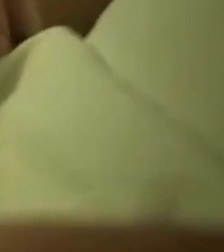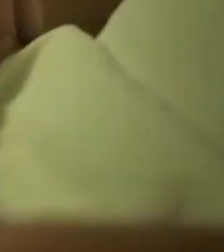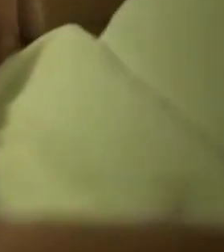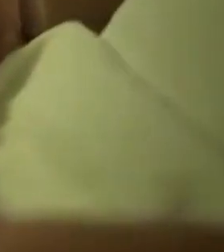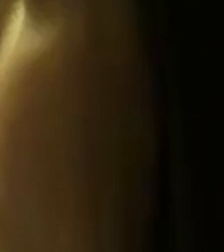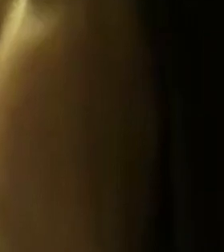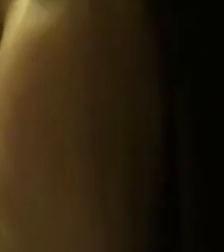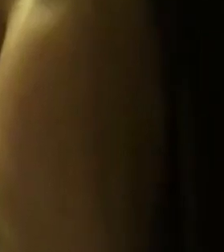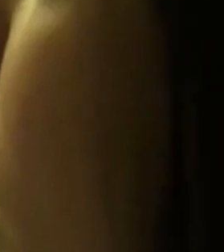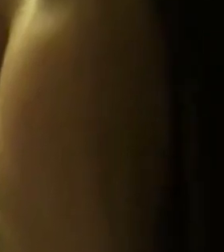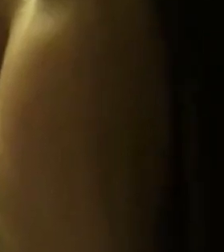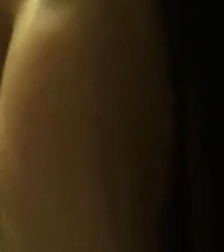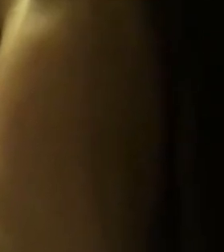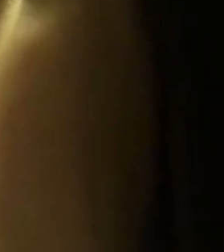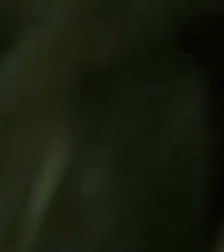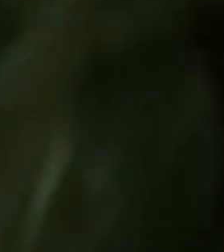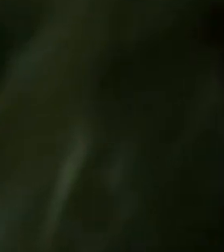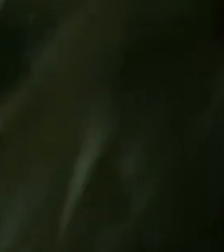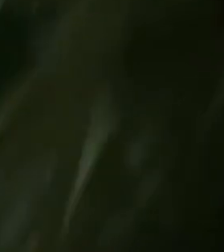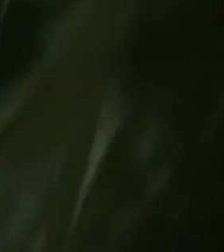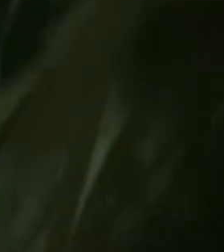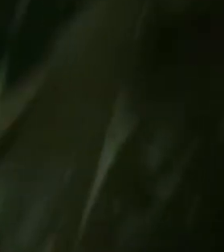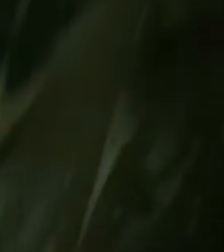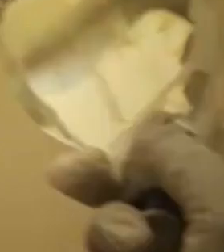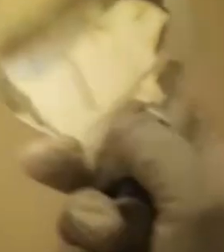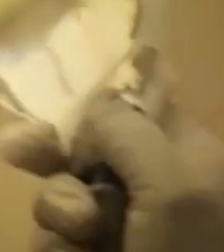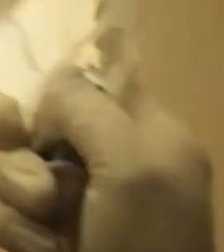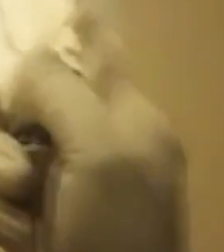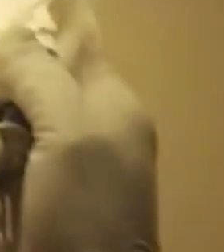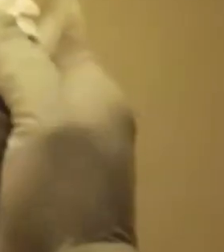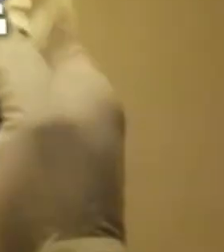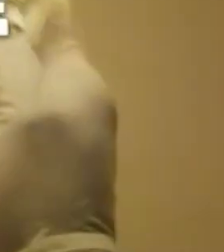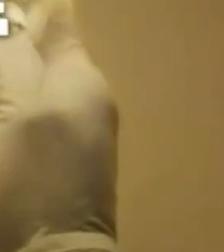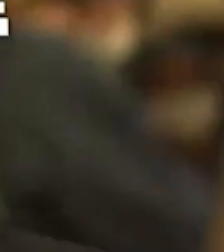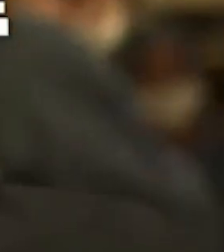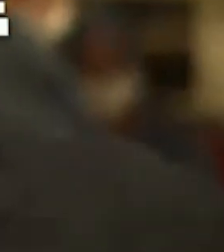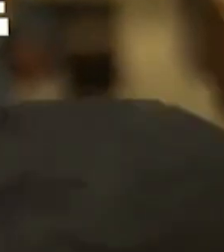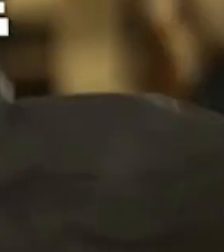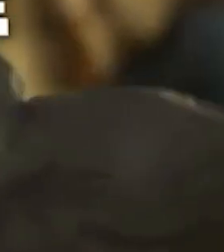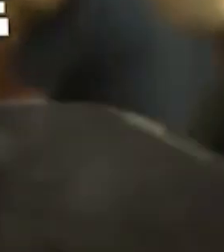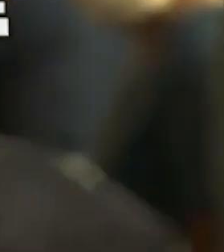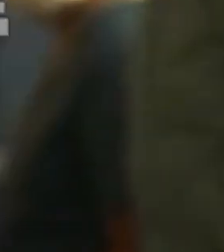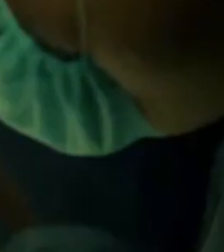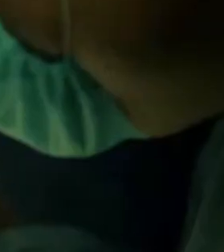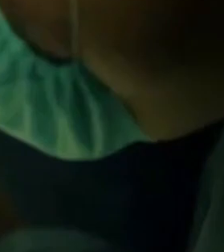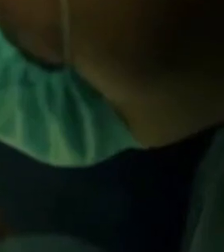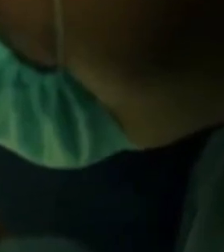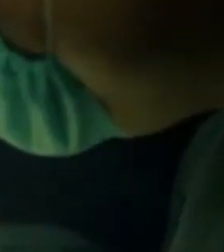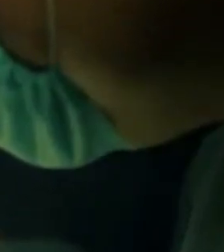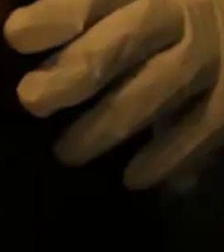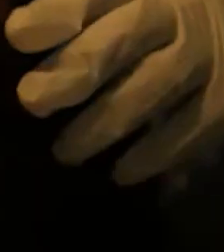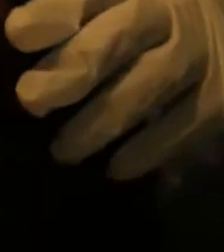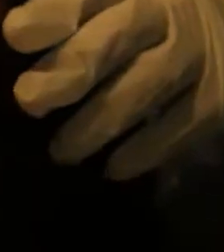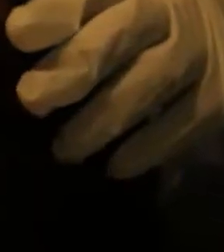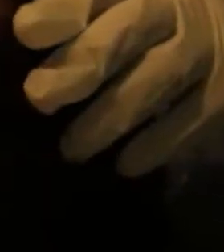Que la salud de los jóvenes se deteriore a tan temprana edad no vale todo ese dinero.